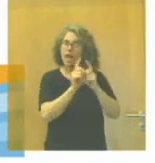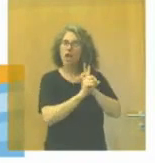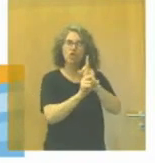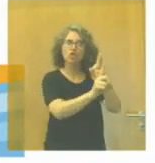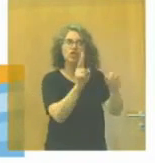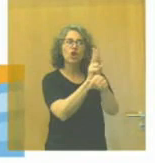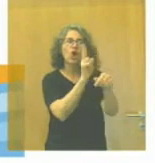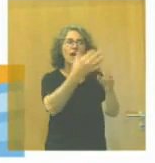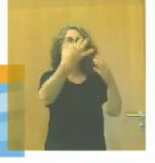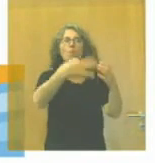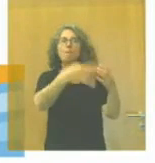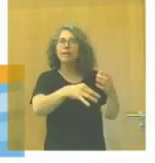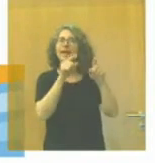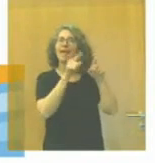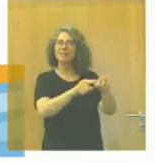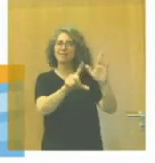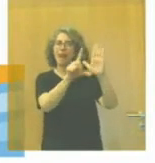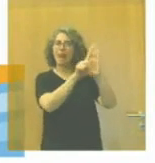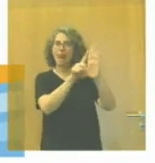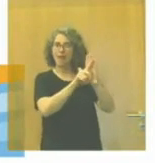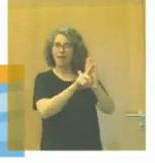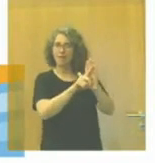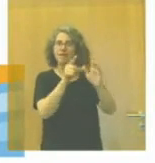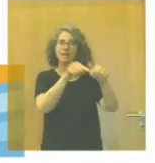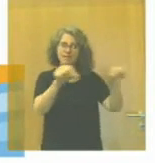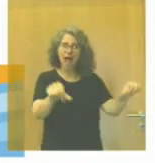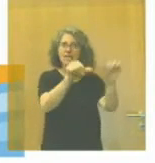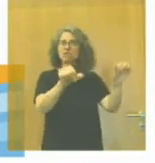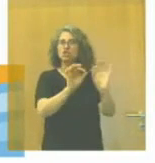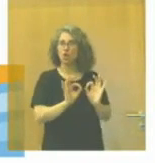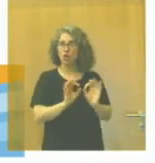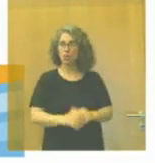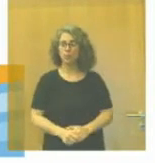y el cumplimiento de estas acciones.